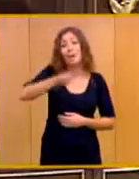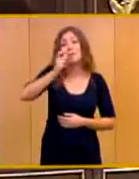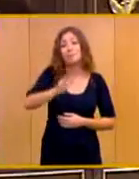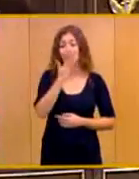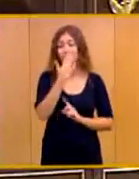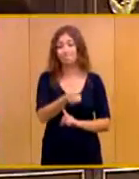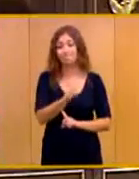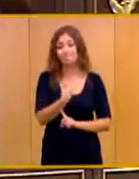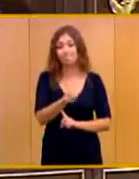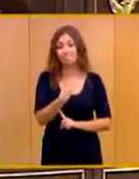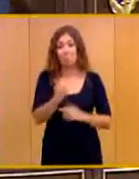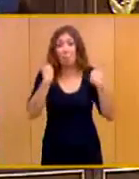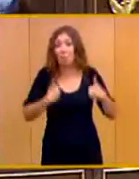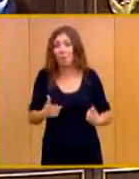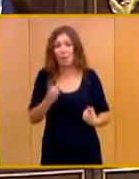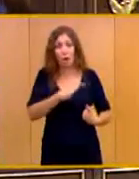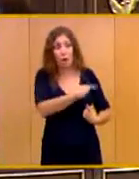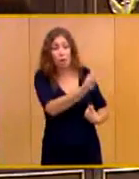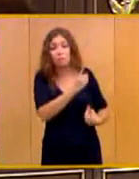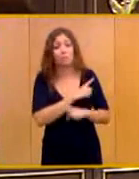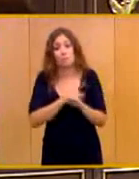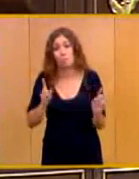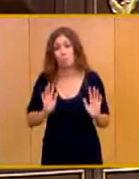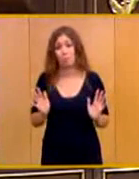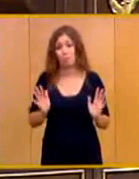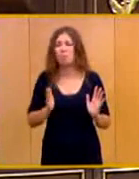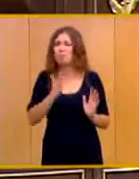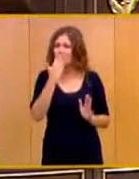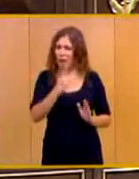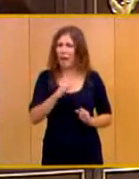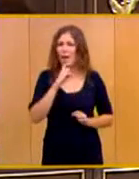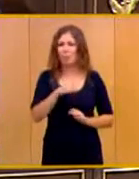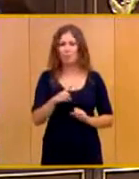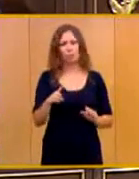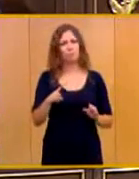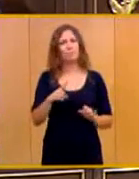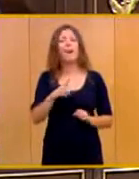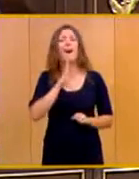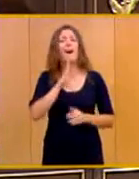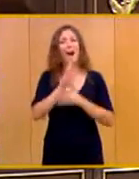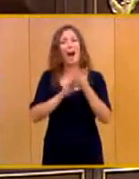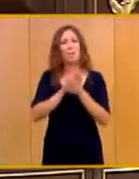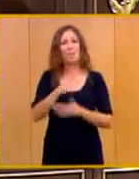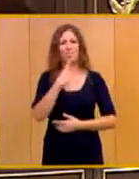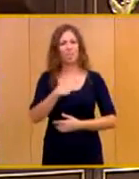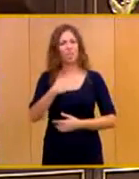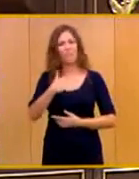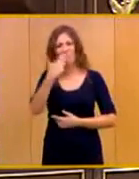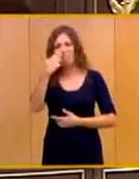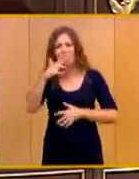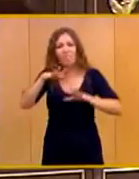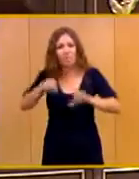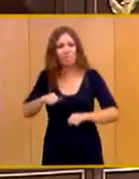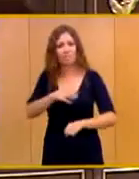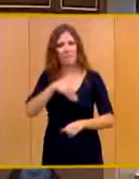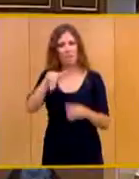ni de mí ni de nadie. Y no se confunda con los afanes electorales que nos atribuyen. Lo que a mí me conviene es que